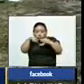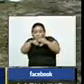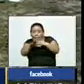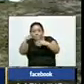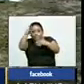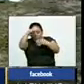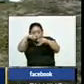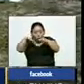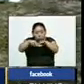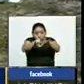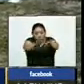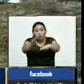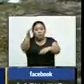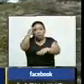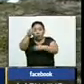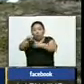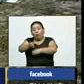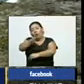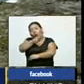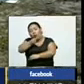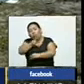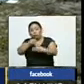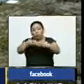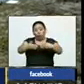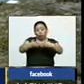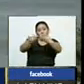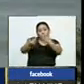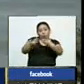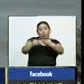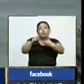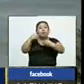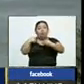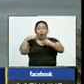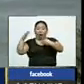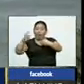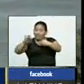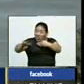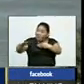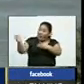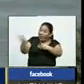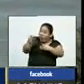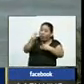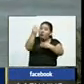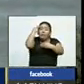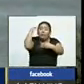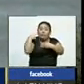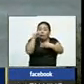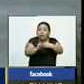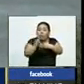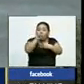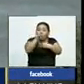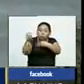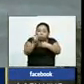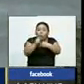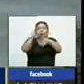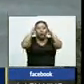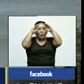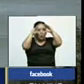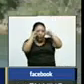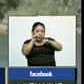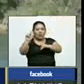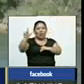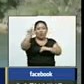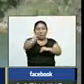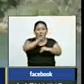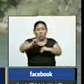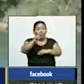comunicado de la Oficina de Aduanas y Protección Fronteriza. La agencia fue alertada sobre la niña desaparecida el lunes por la noche después